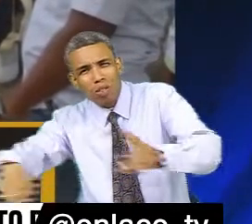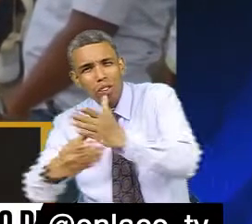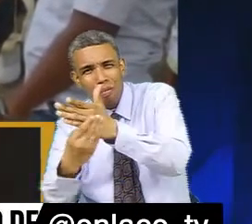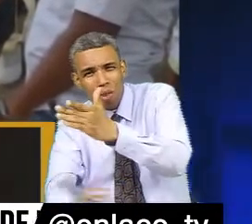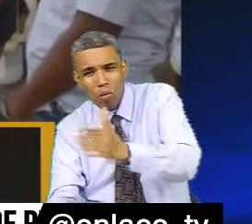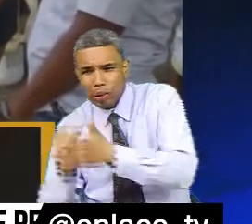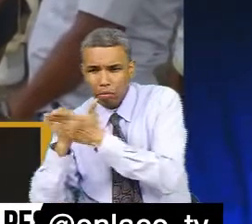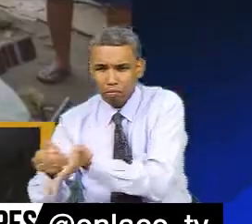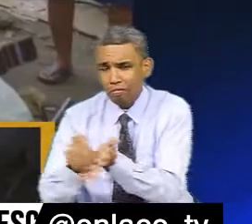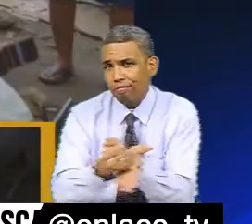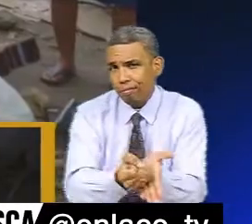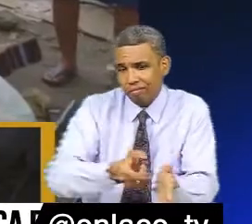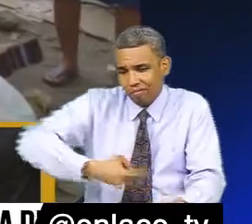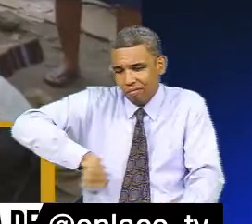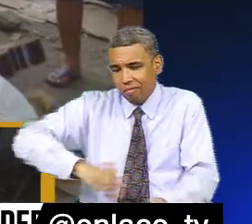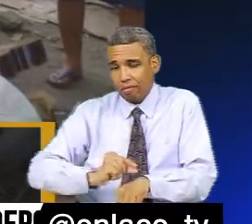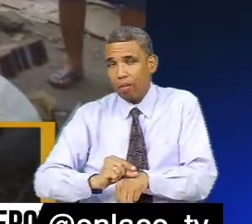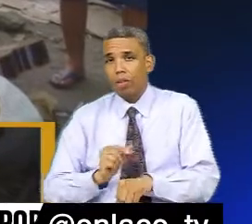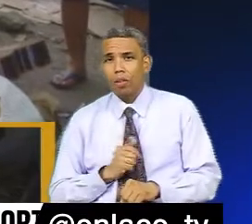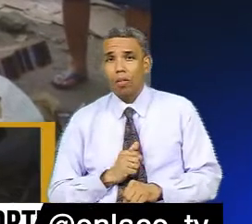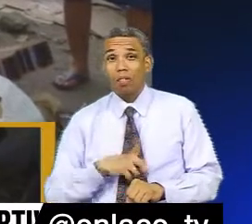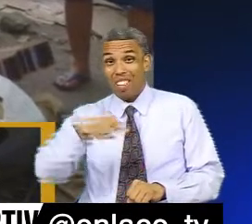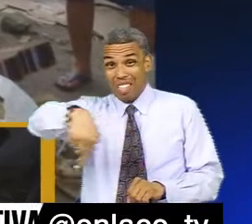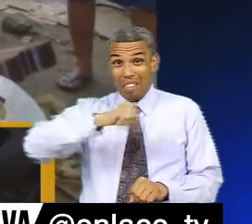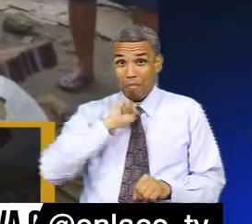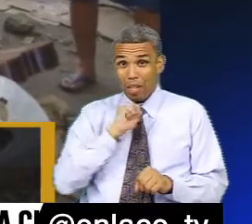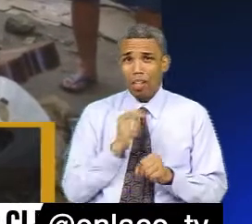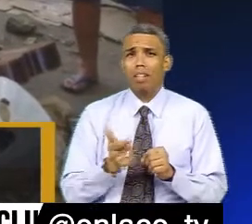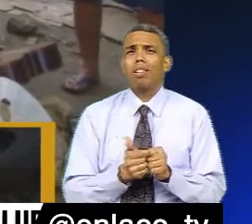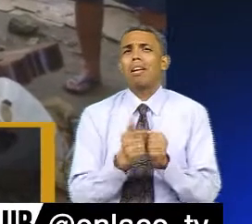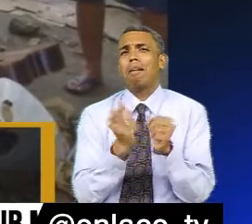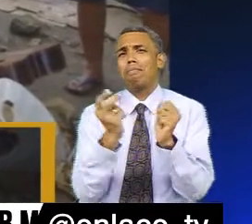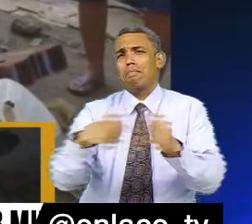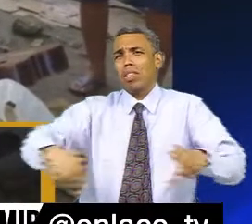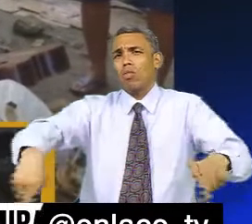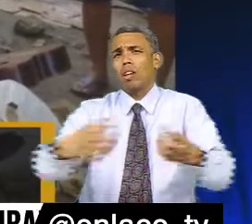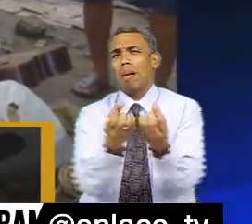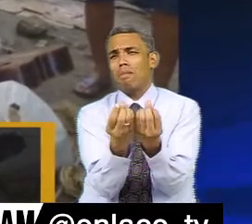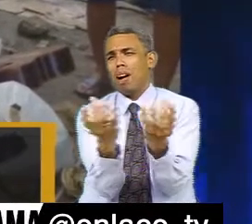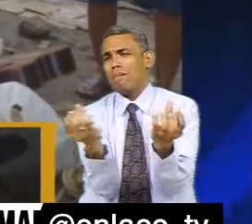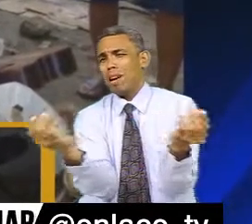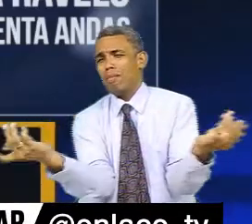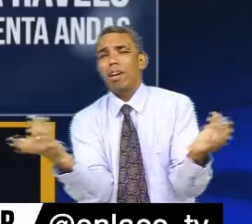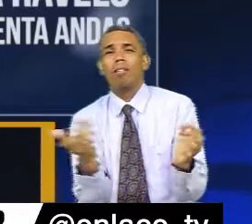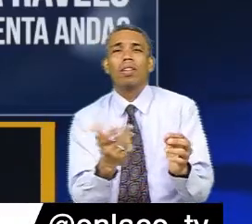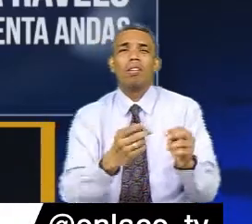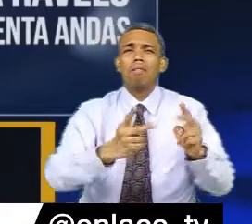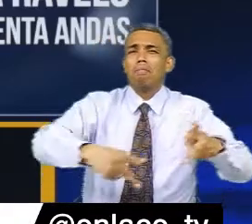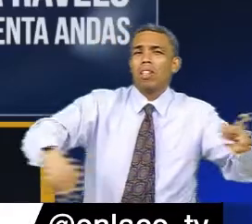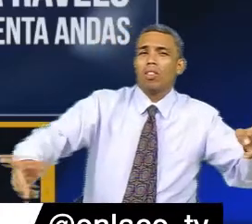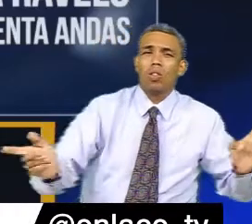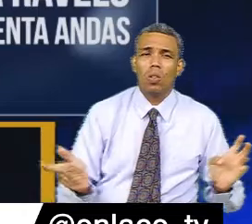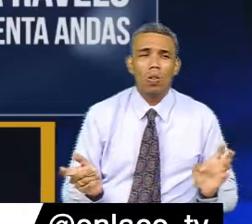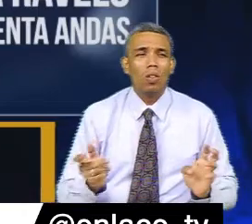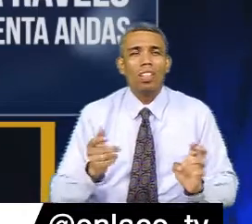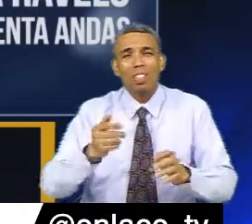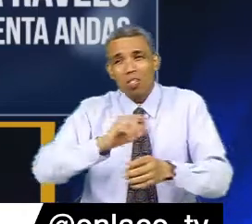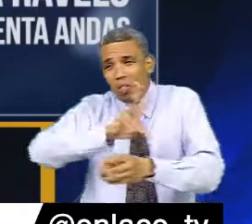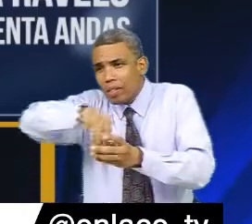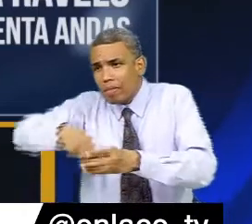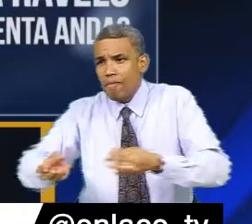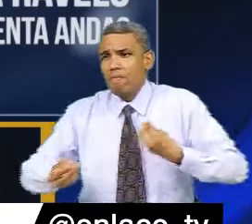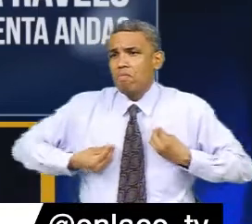de calle y la preocupación de la Asociación Nacional de Ayuda Solidaria ANDAS, que ha venido con estas personas de la mano,